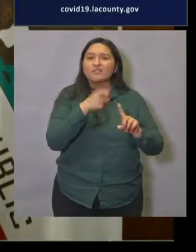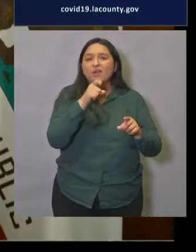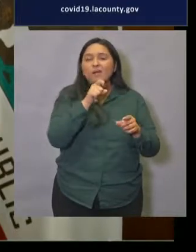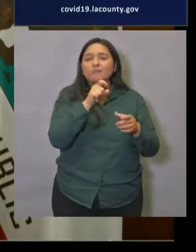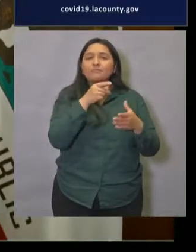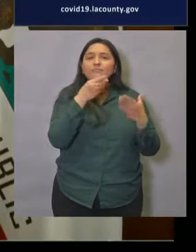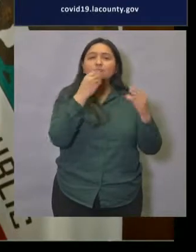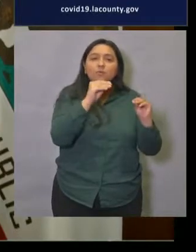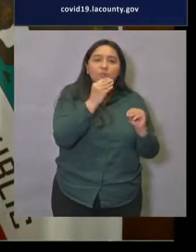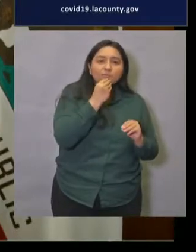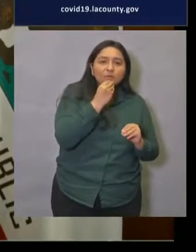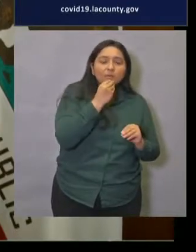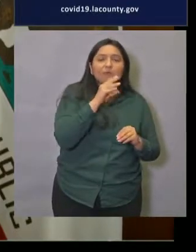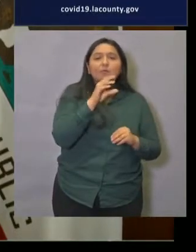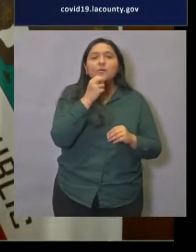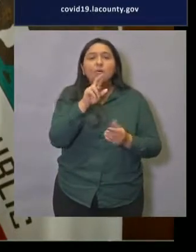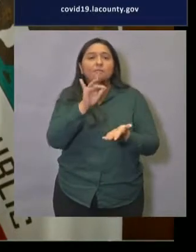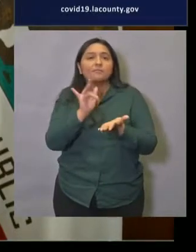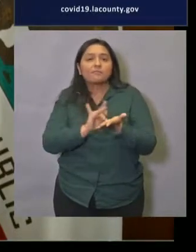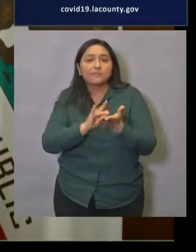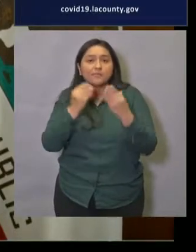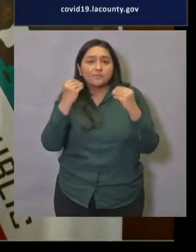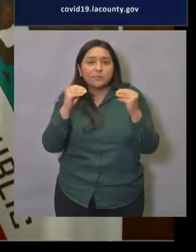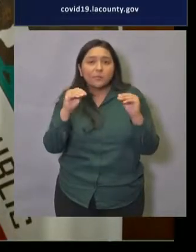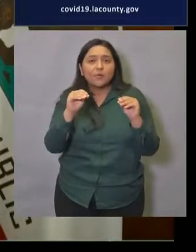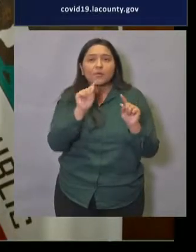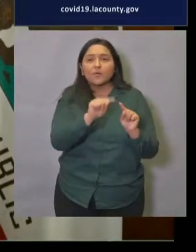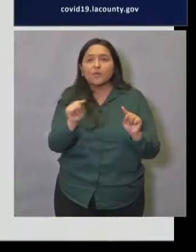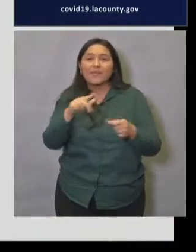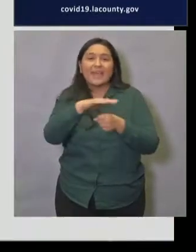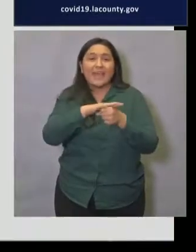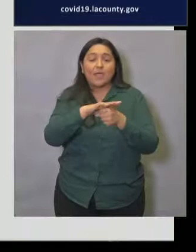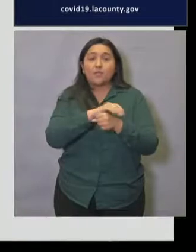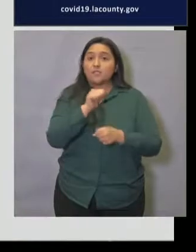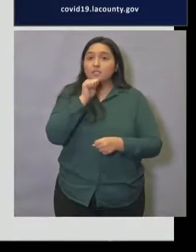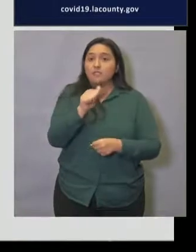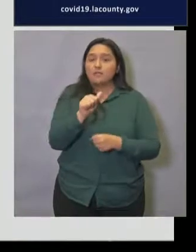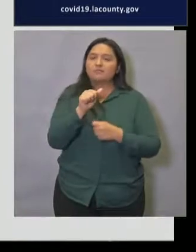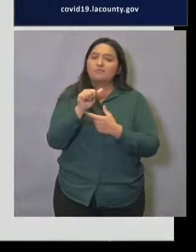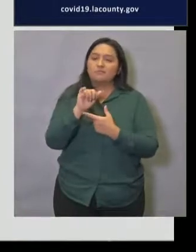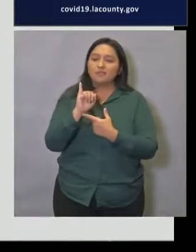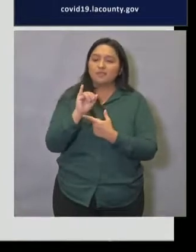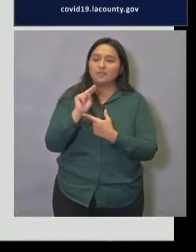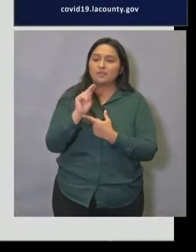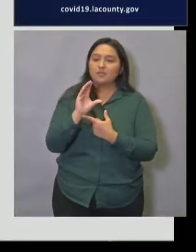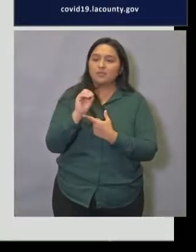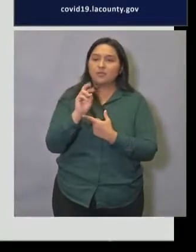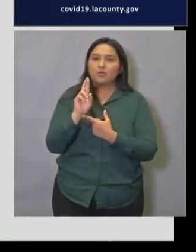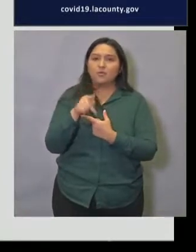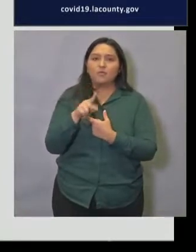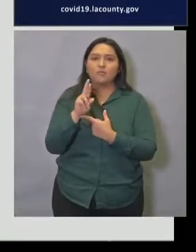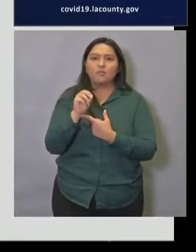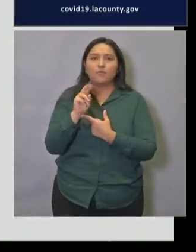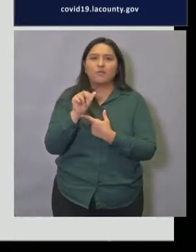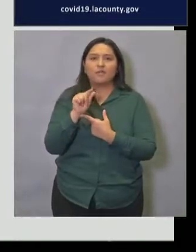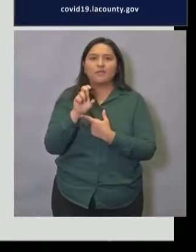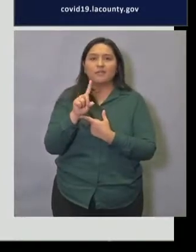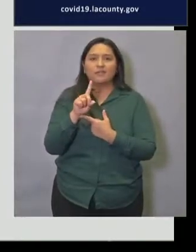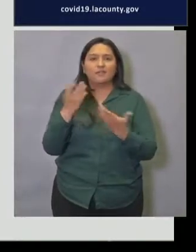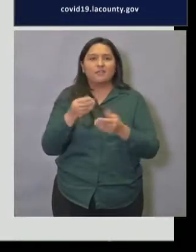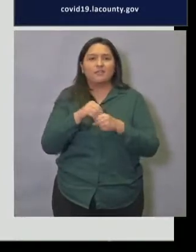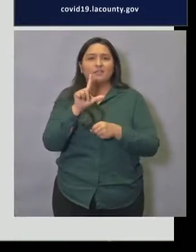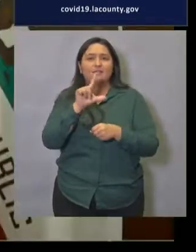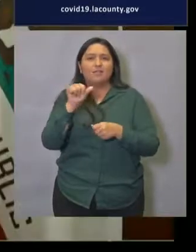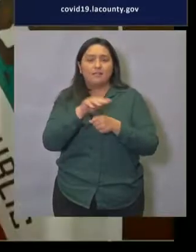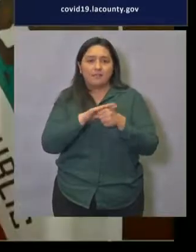venden medicamentos en áreas no incorporados del condado de Los Ángeles. La ordenanza pide un aumento